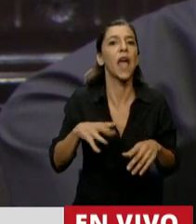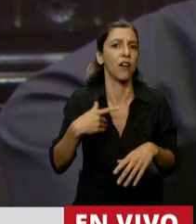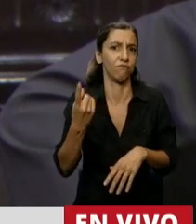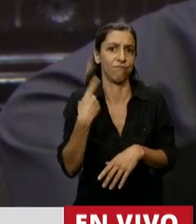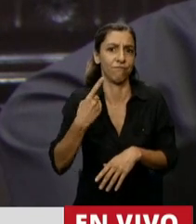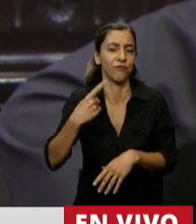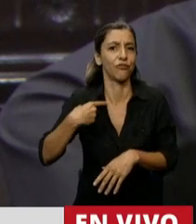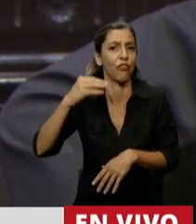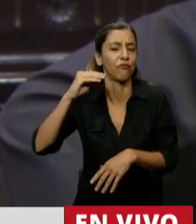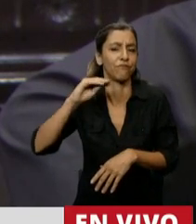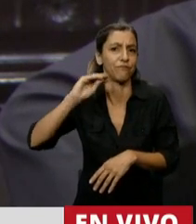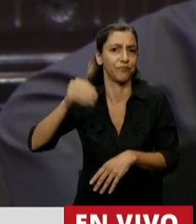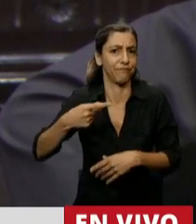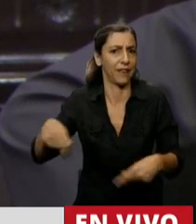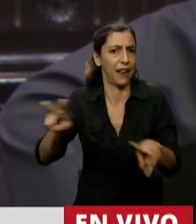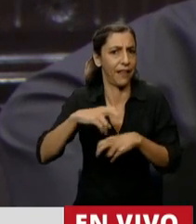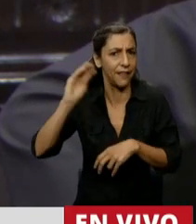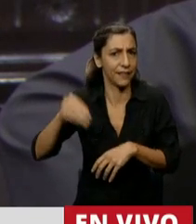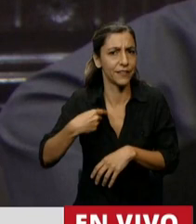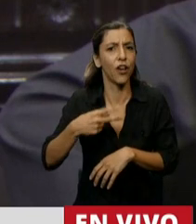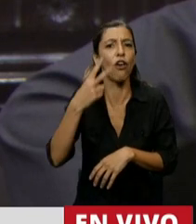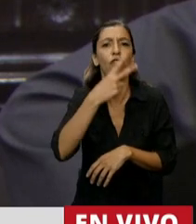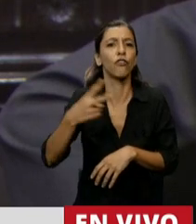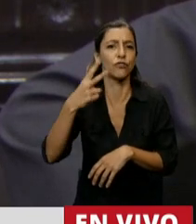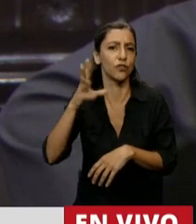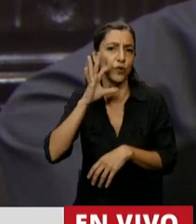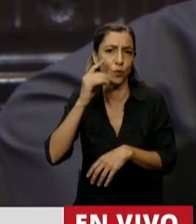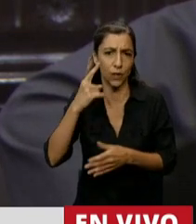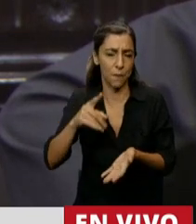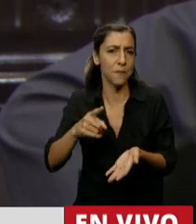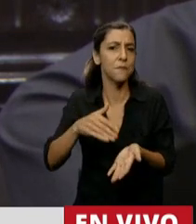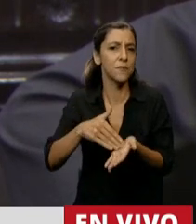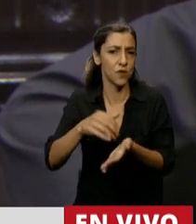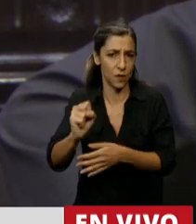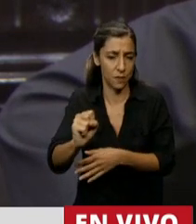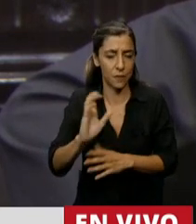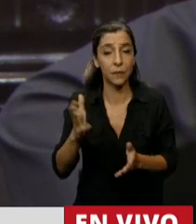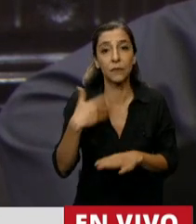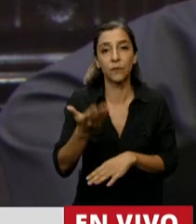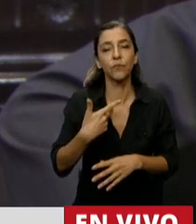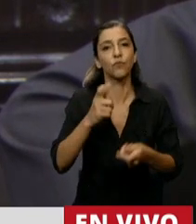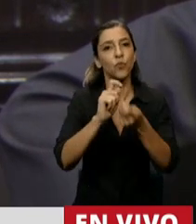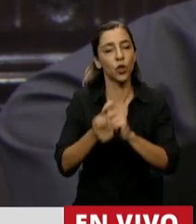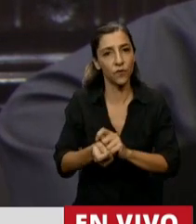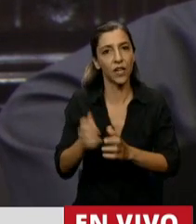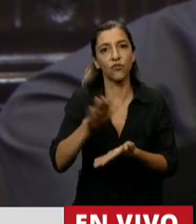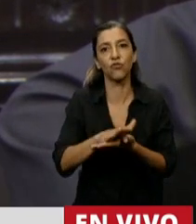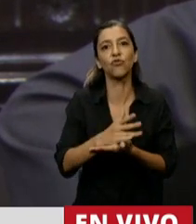déficit. Después modificamos los regímenes de privilegio de la justicia y del servicio